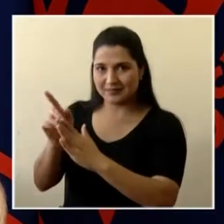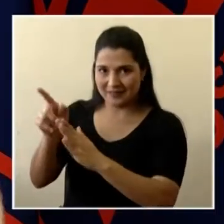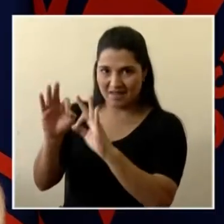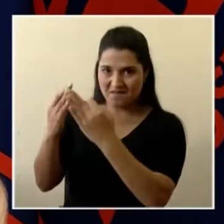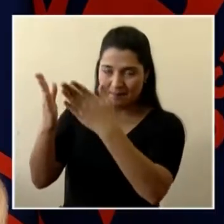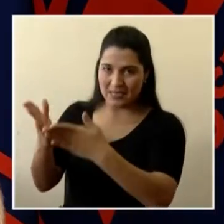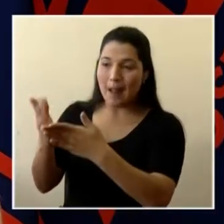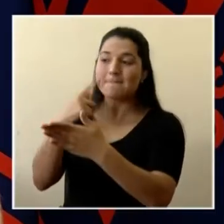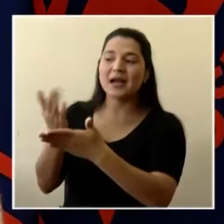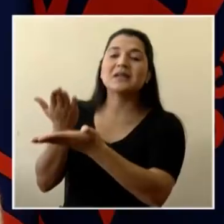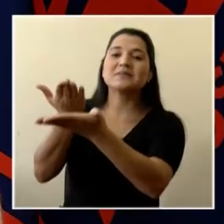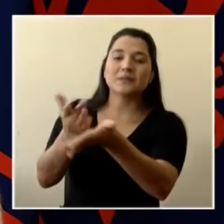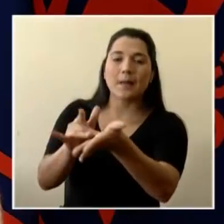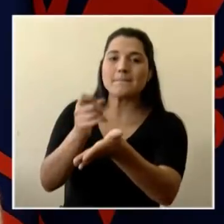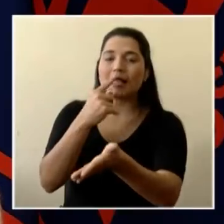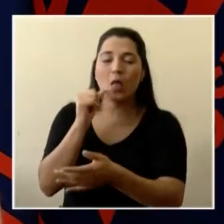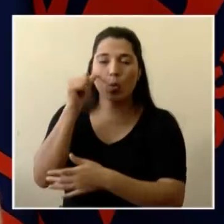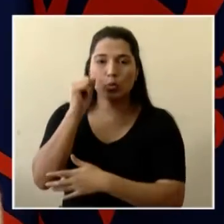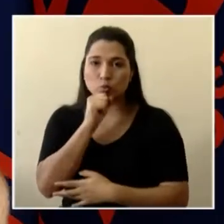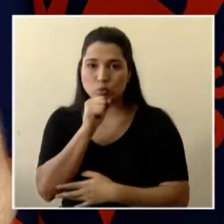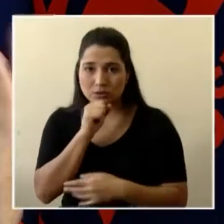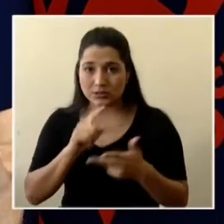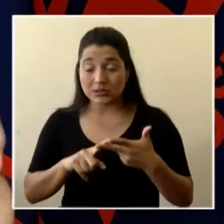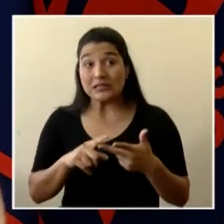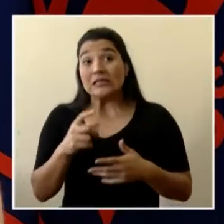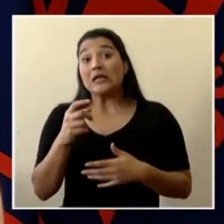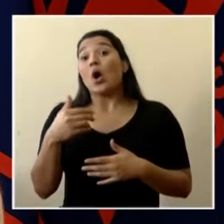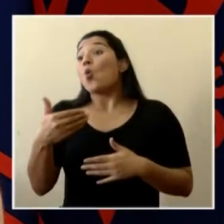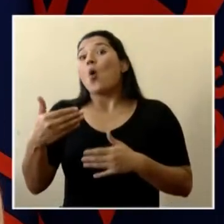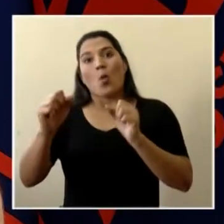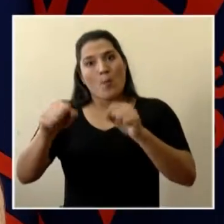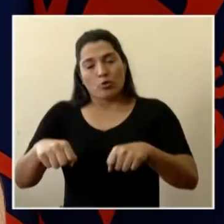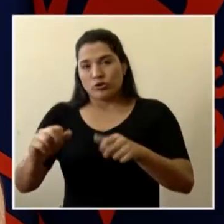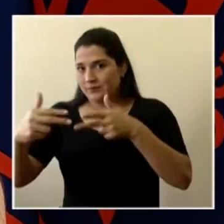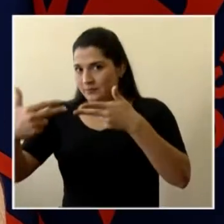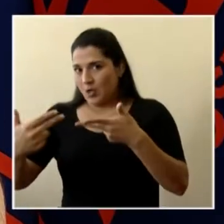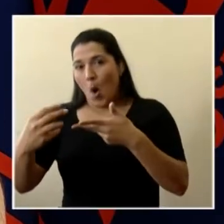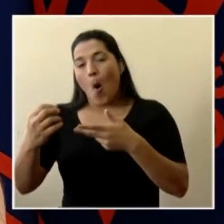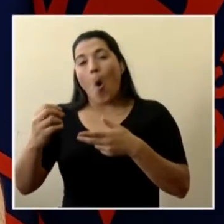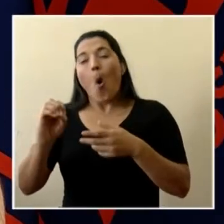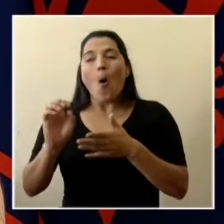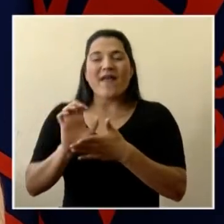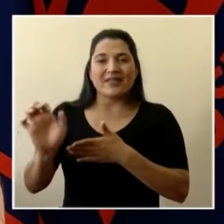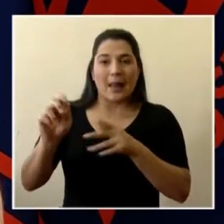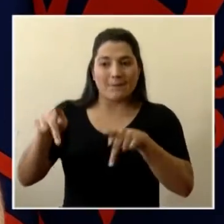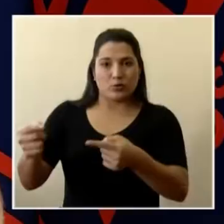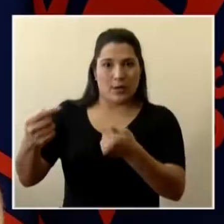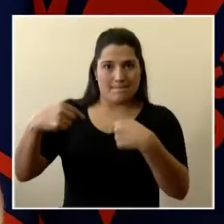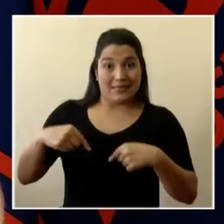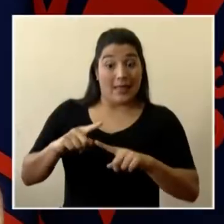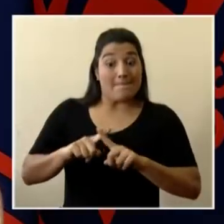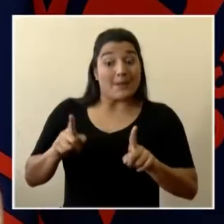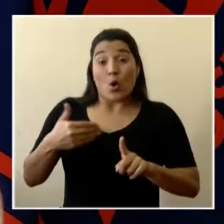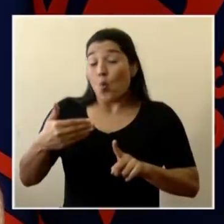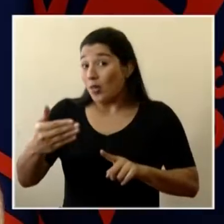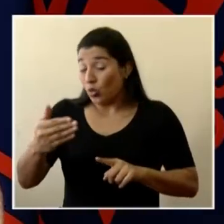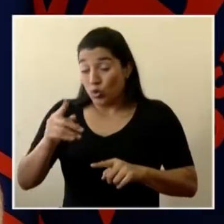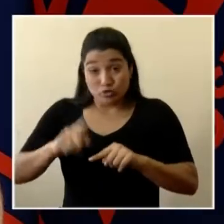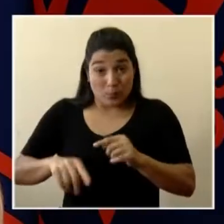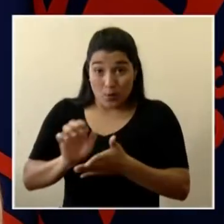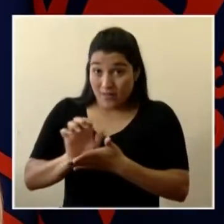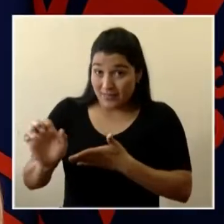que el paciente esté presencialmente junto con el especialista o junto con el médico generalista o médico de familia, las citas se